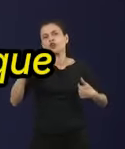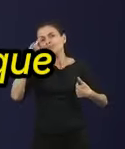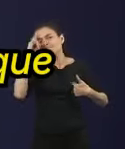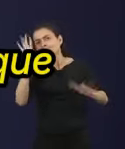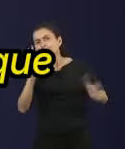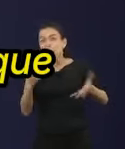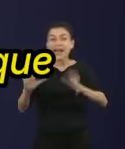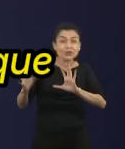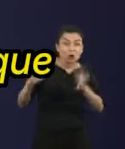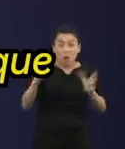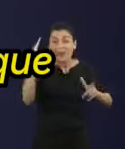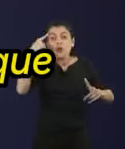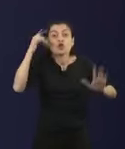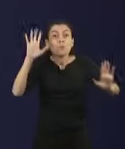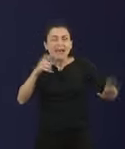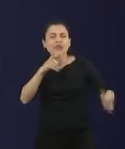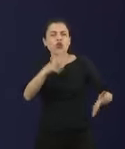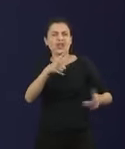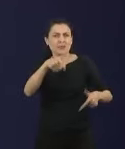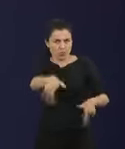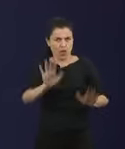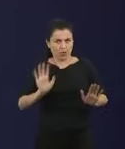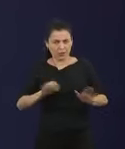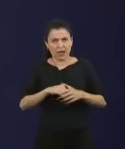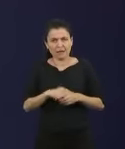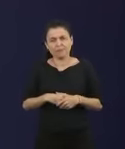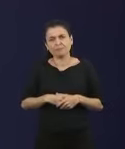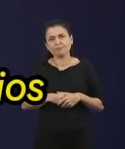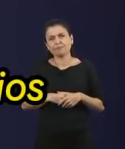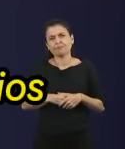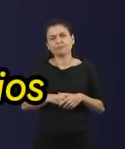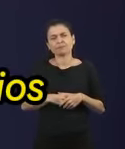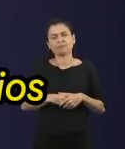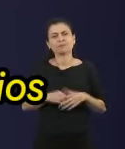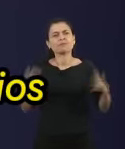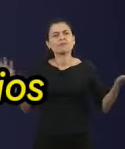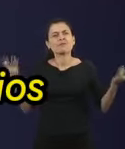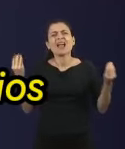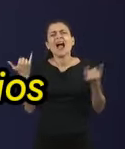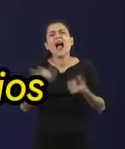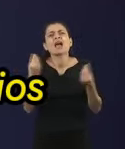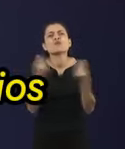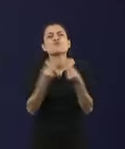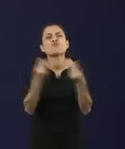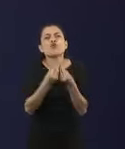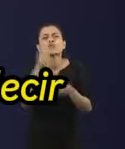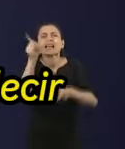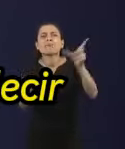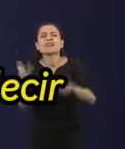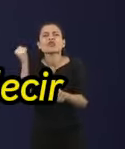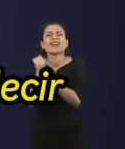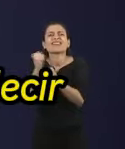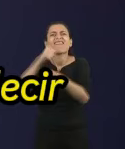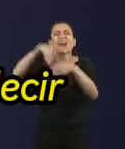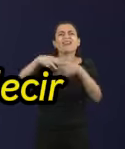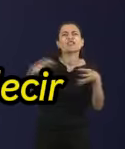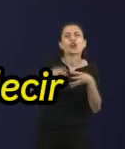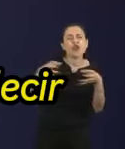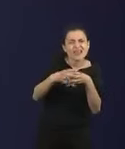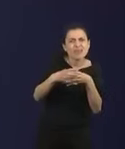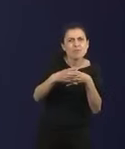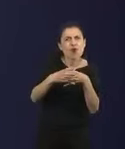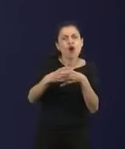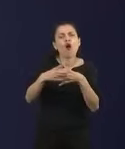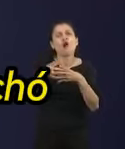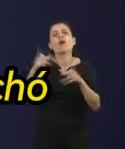en lo que creo que dice el informe eh Hay un montón de esos funcionarios que los medios se encargaron